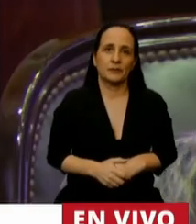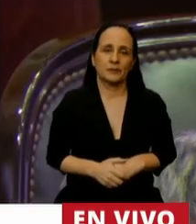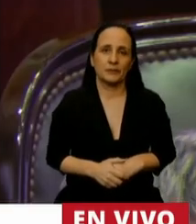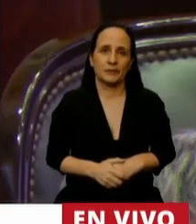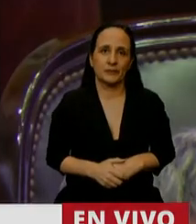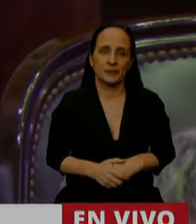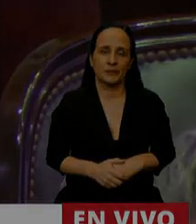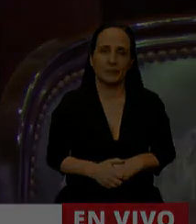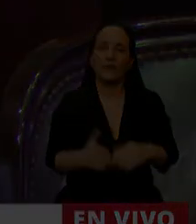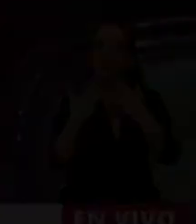Gracias.